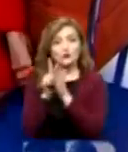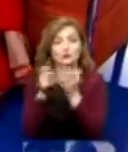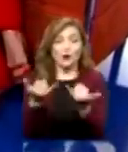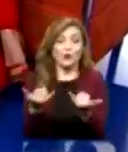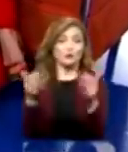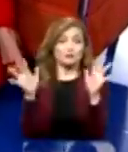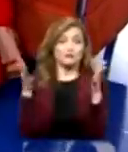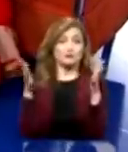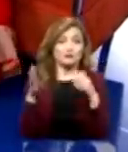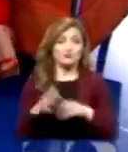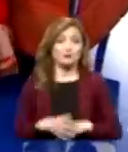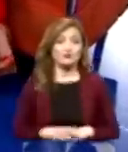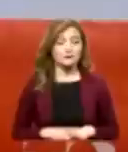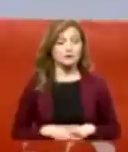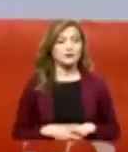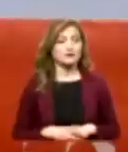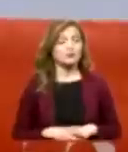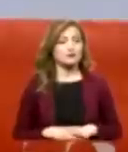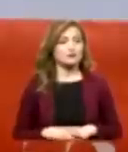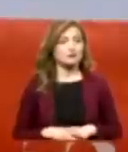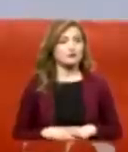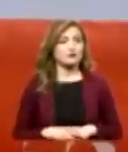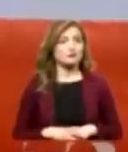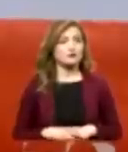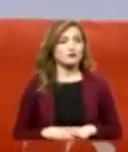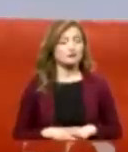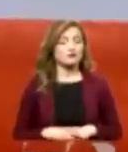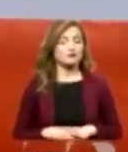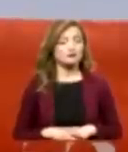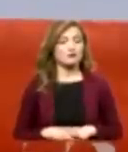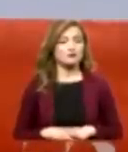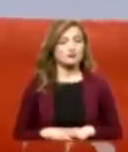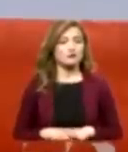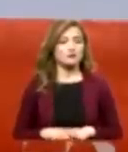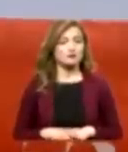existe. Lo que pasa es que los recursos, yo creo que